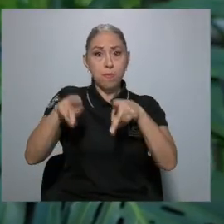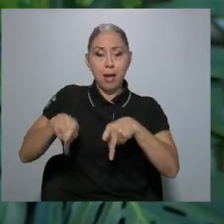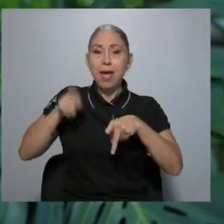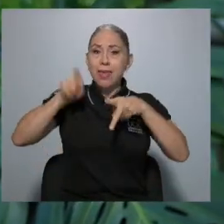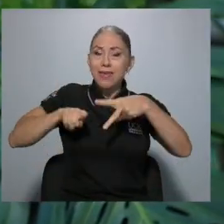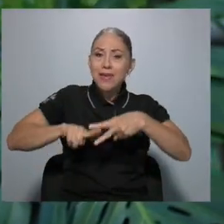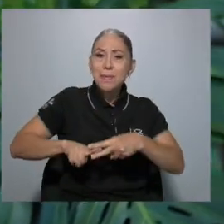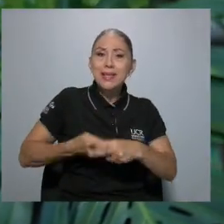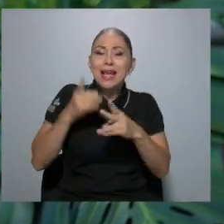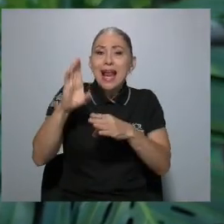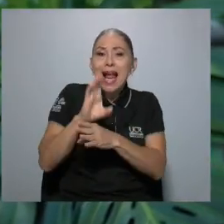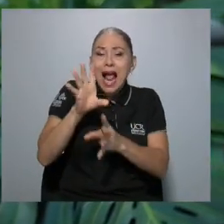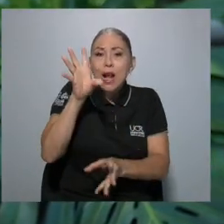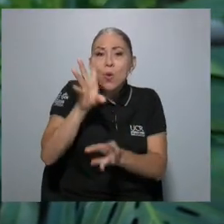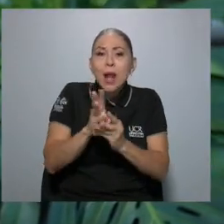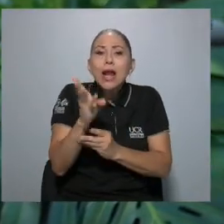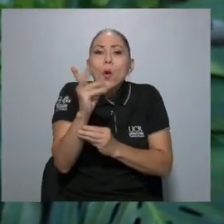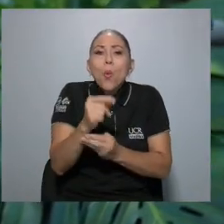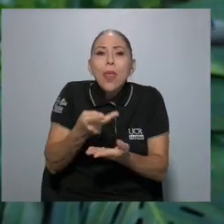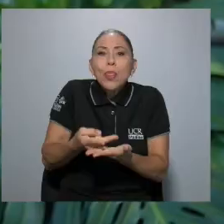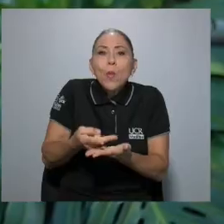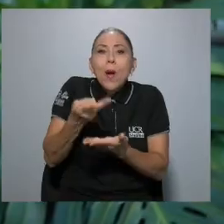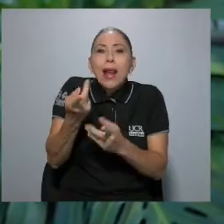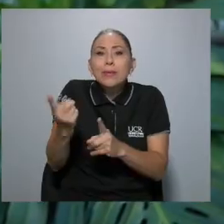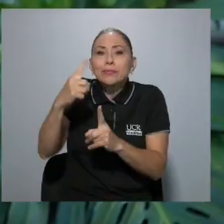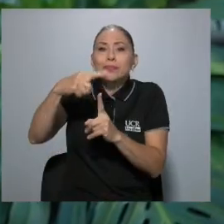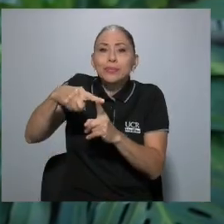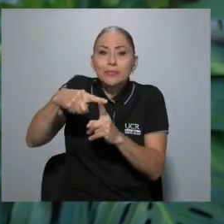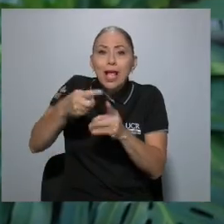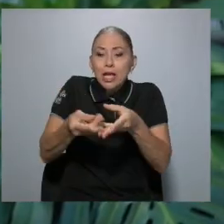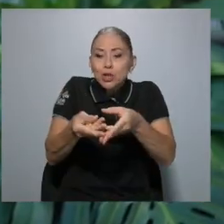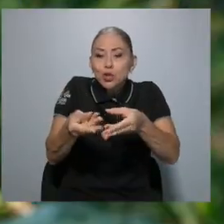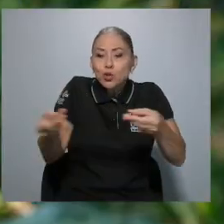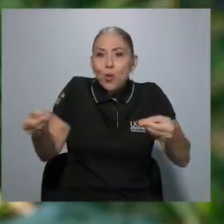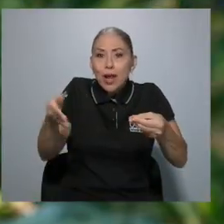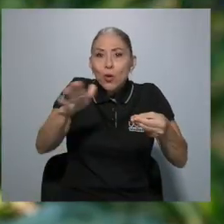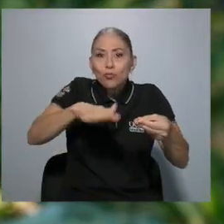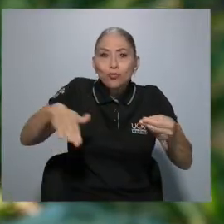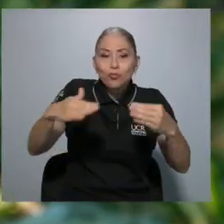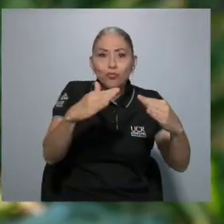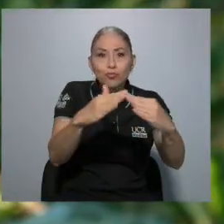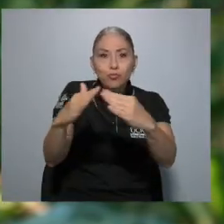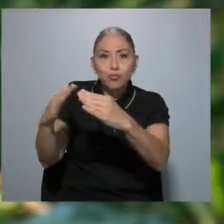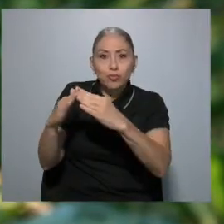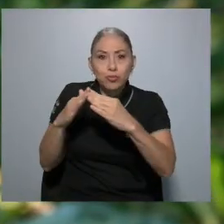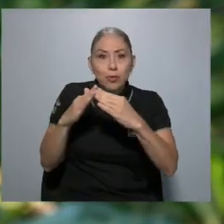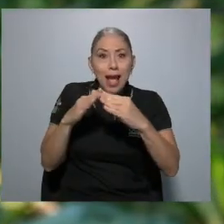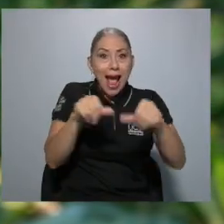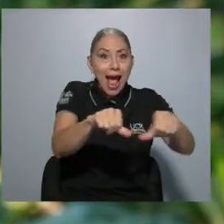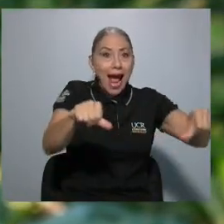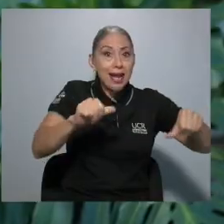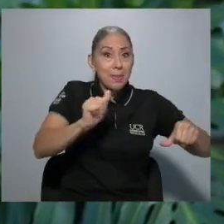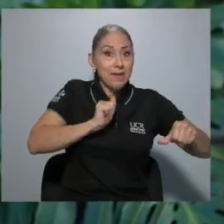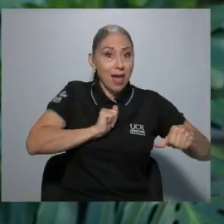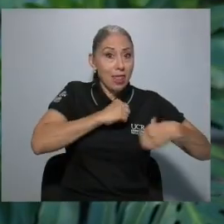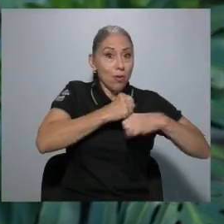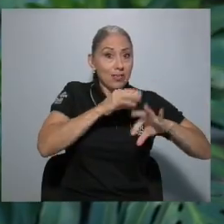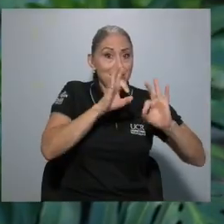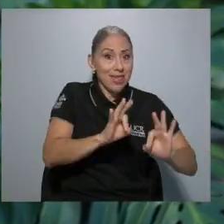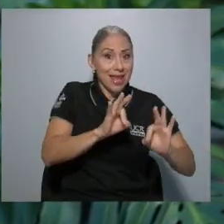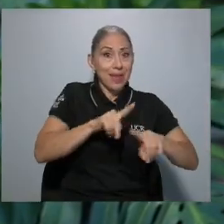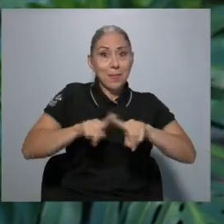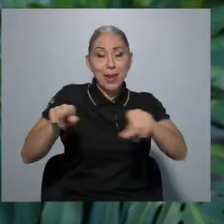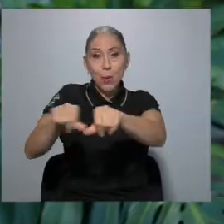hay que empezar por calcular la plusvalía del suelo urbano. El sector privado lo sabe hacer muy bien, pero el